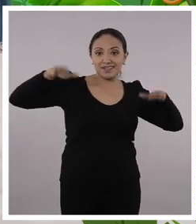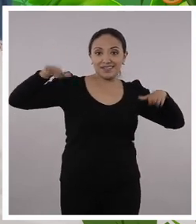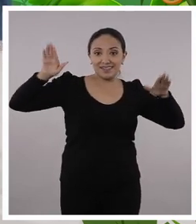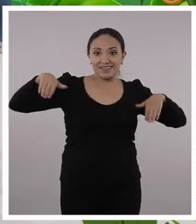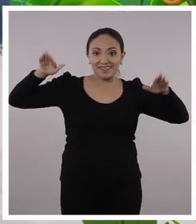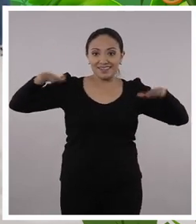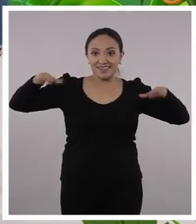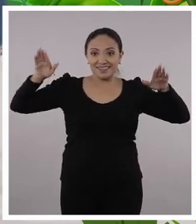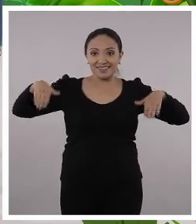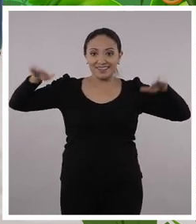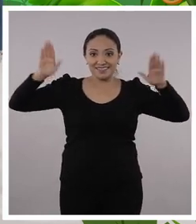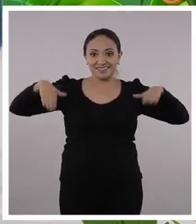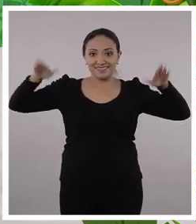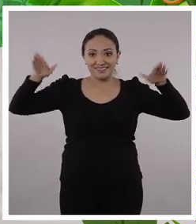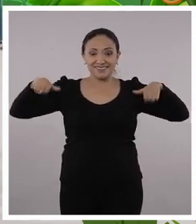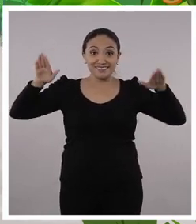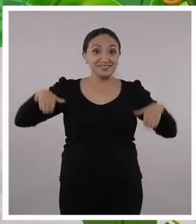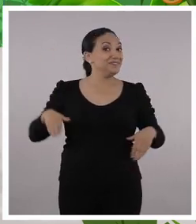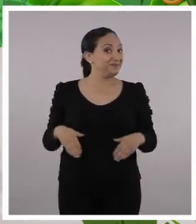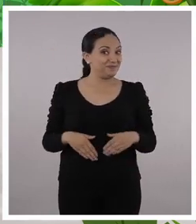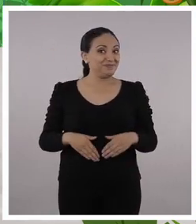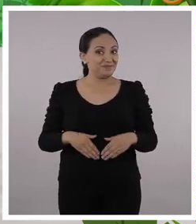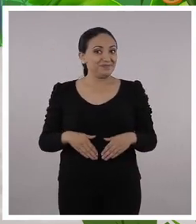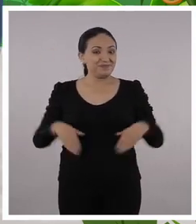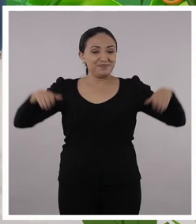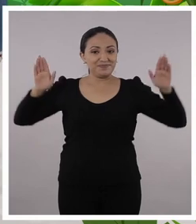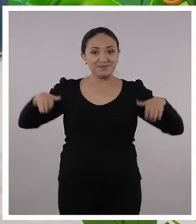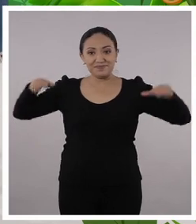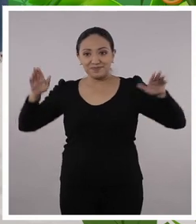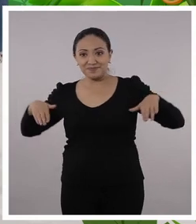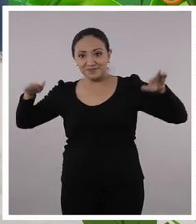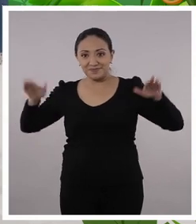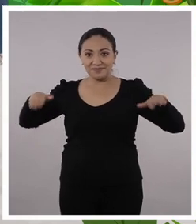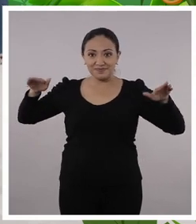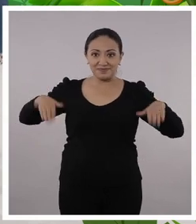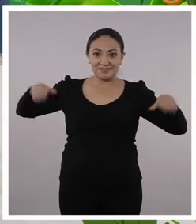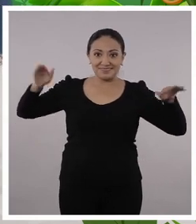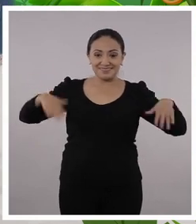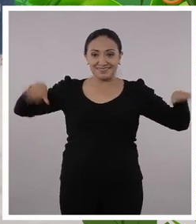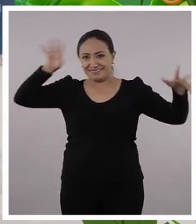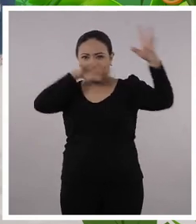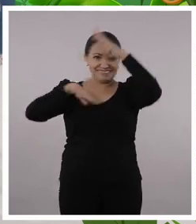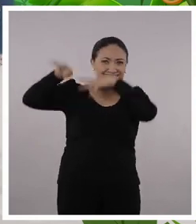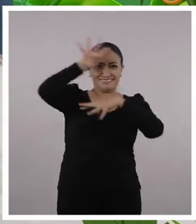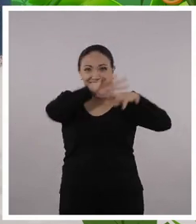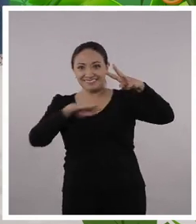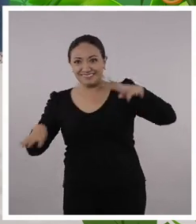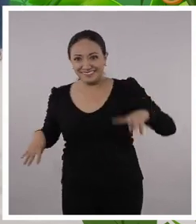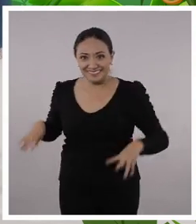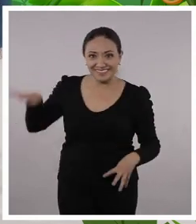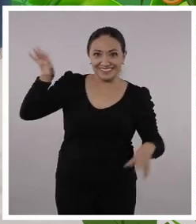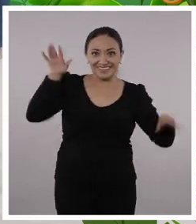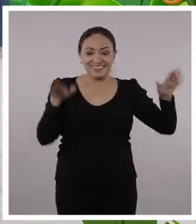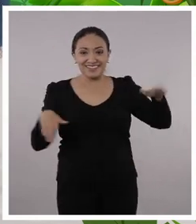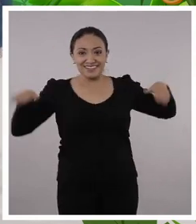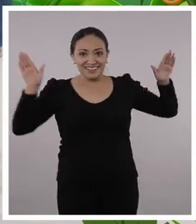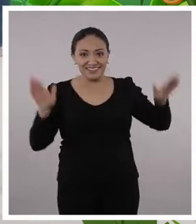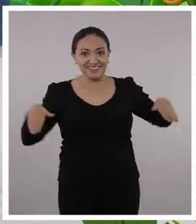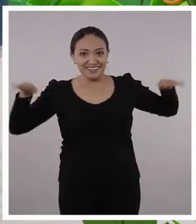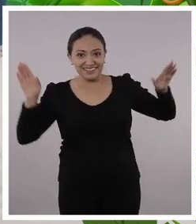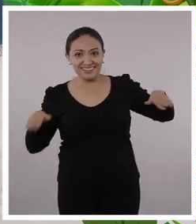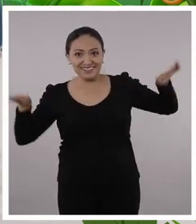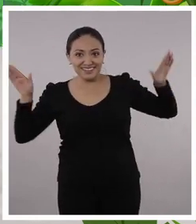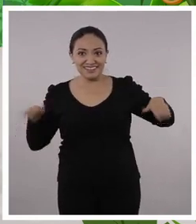tu, tu, tu, tu, tu, tu, tu, tu. ¡Vamos, profe Monse! Tu, tu, tu, tu, tu. ¡Vuela, vuela! Tu, tu, tu,